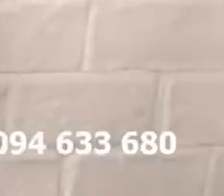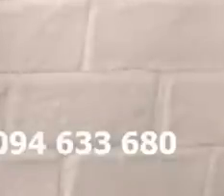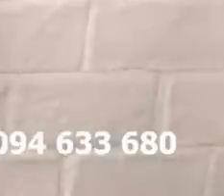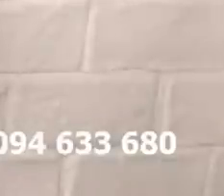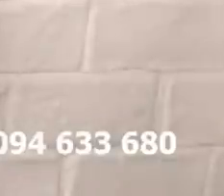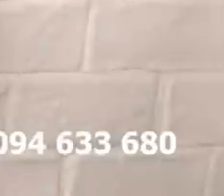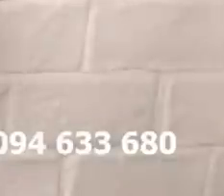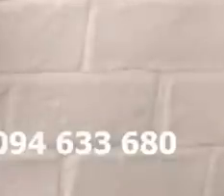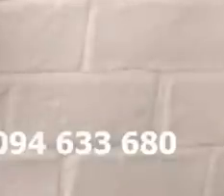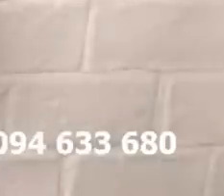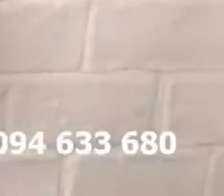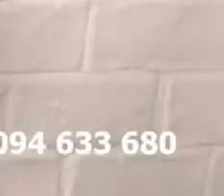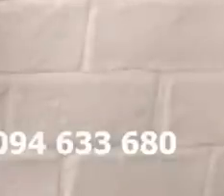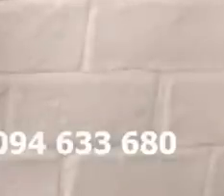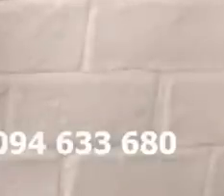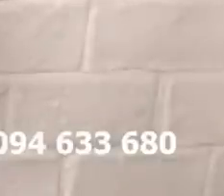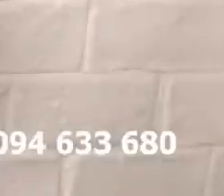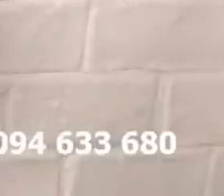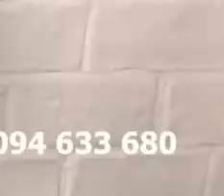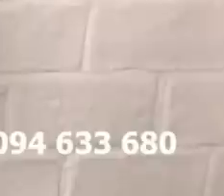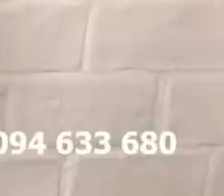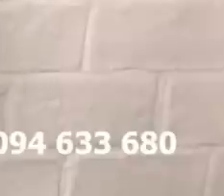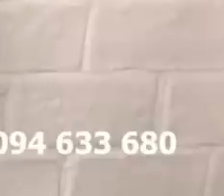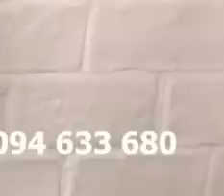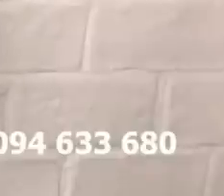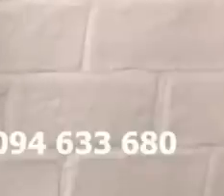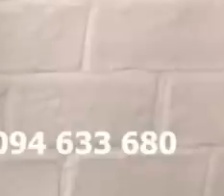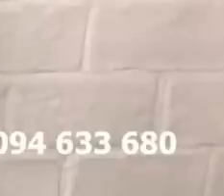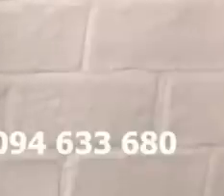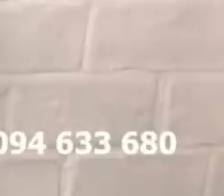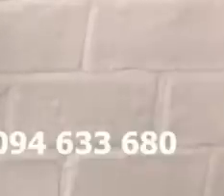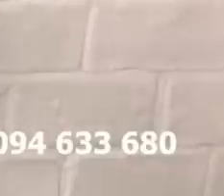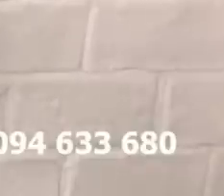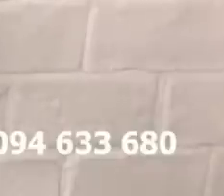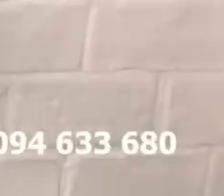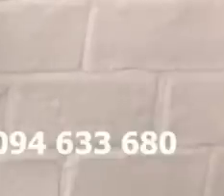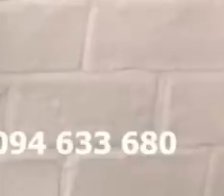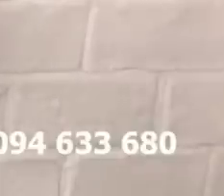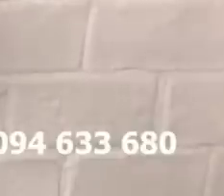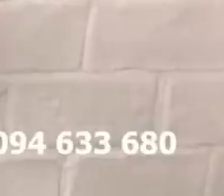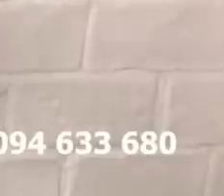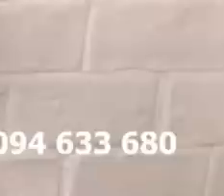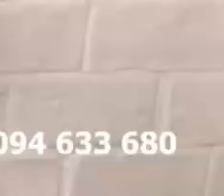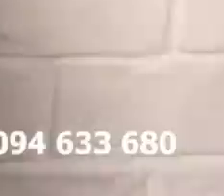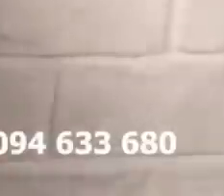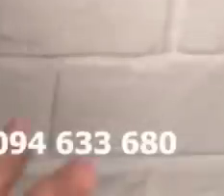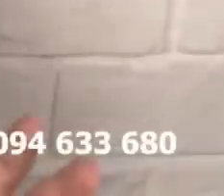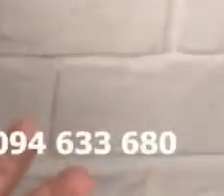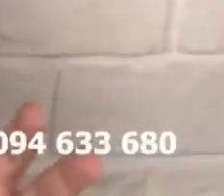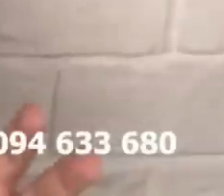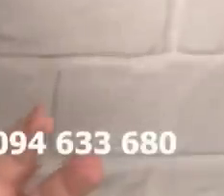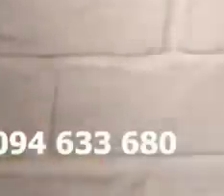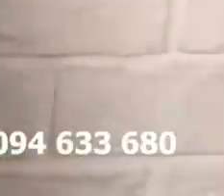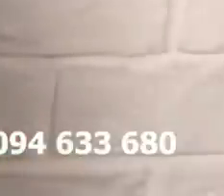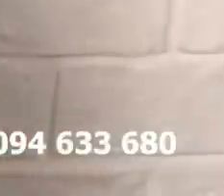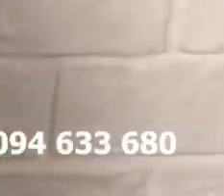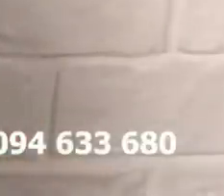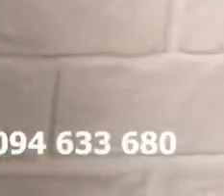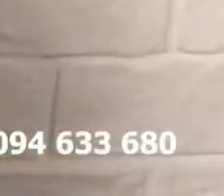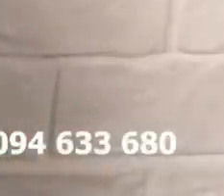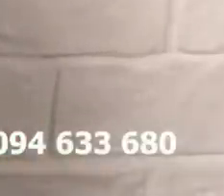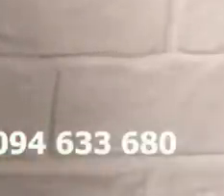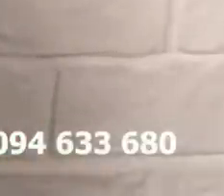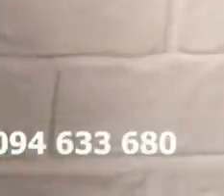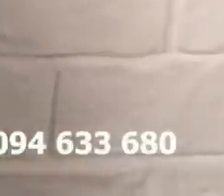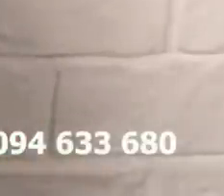frío, y para muchos comienza la agonía, otros están calentitos en su casa, tranquilos y sabiendo que